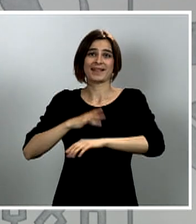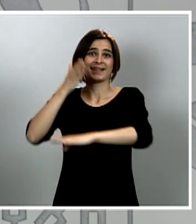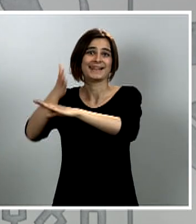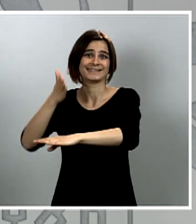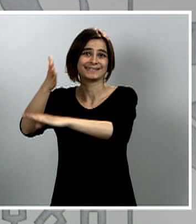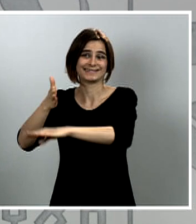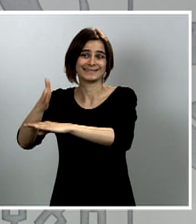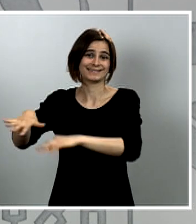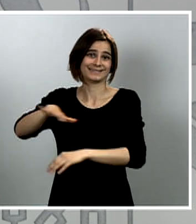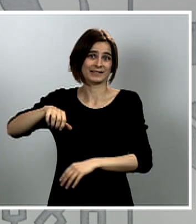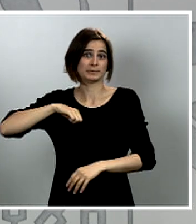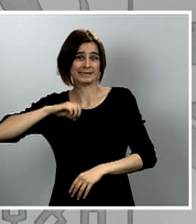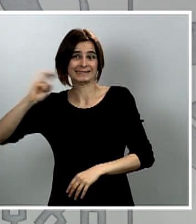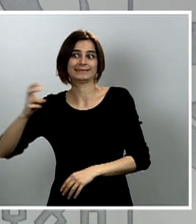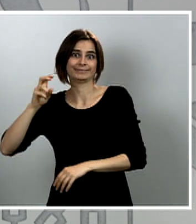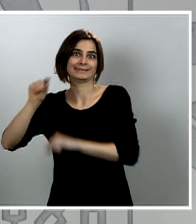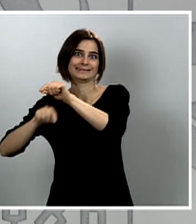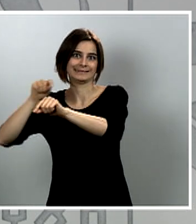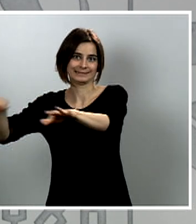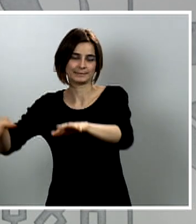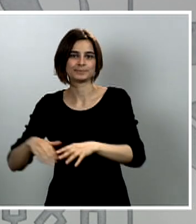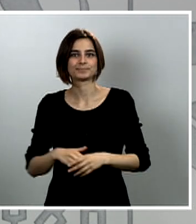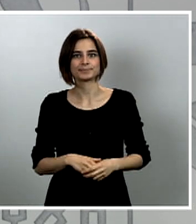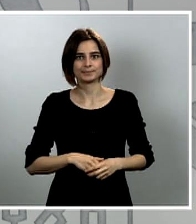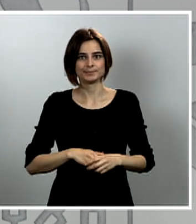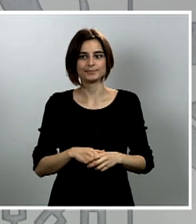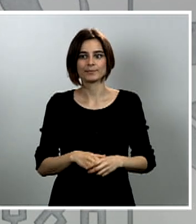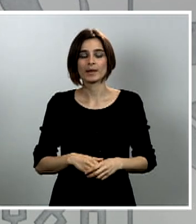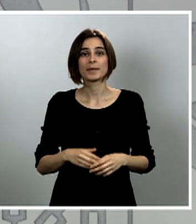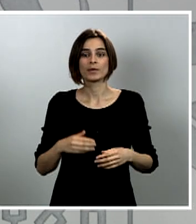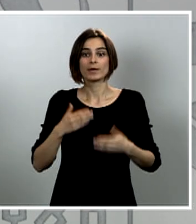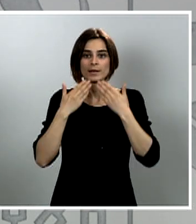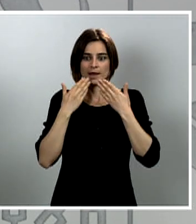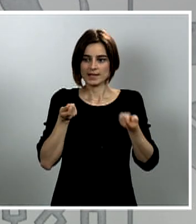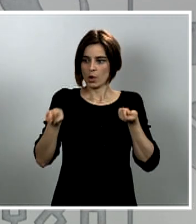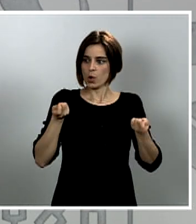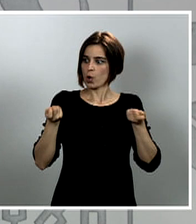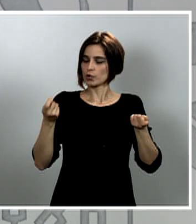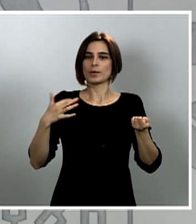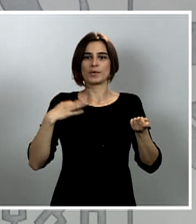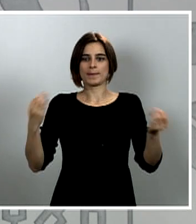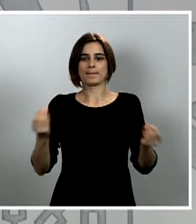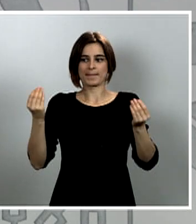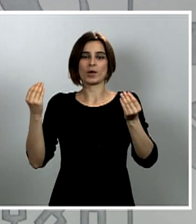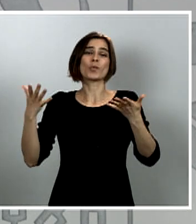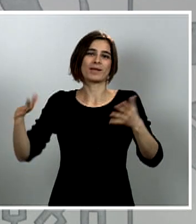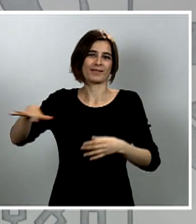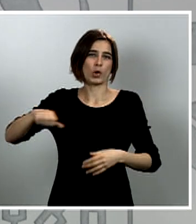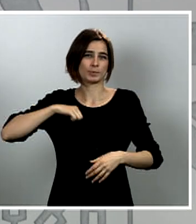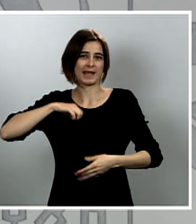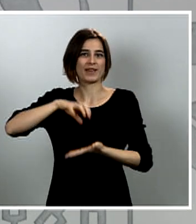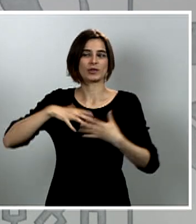a medida que ha ido pasando el tiempo y que lo hemos ido haciendo cada vez mejor, que es, como no puede ser de otra manera, el ambiente sanitario. Con esos 3